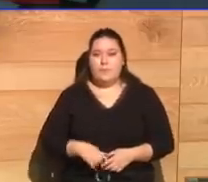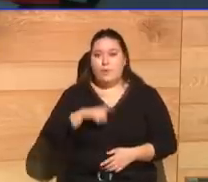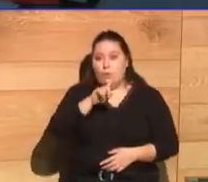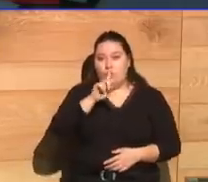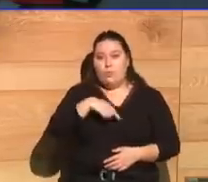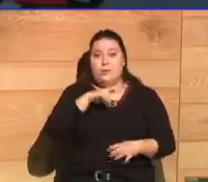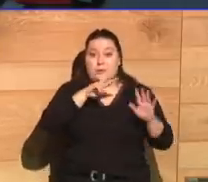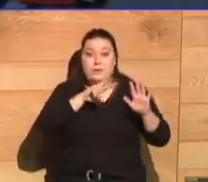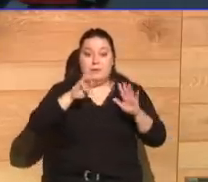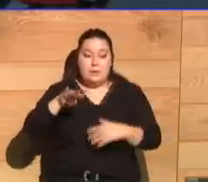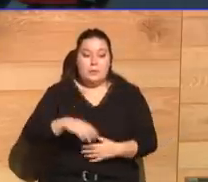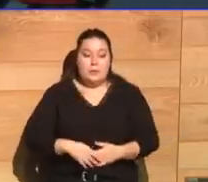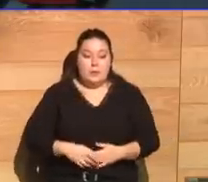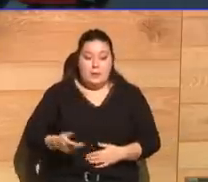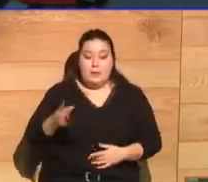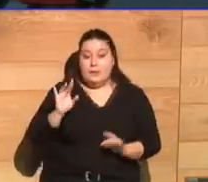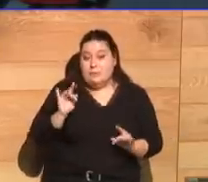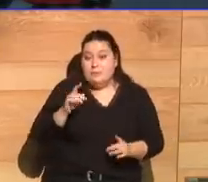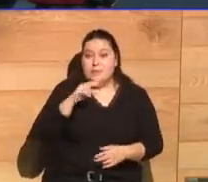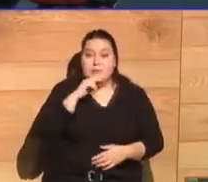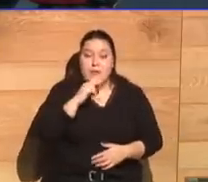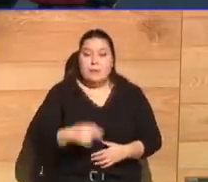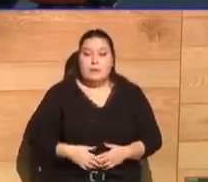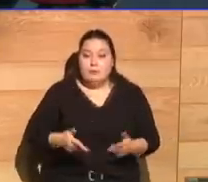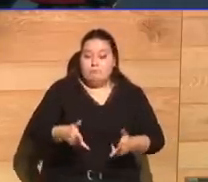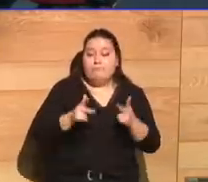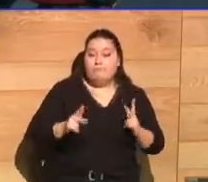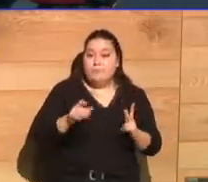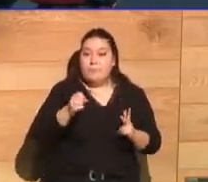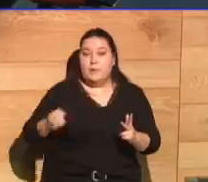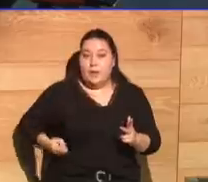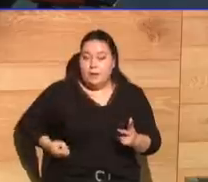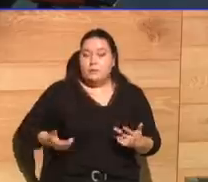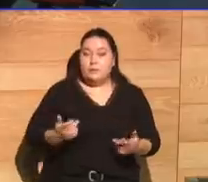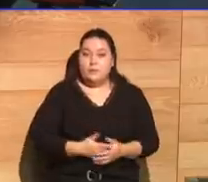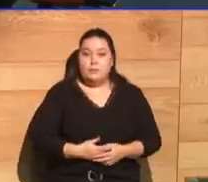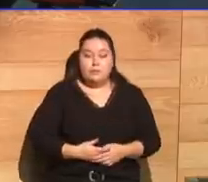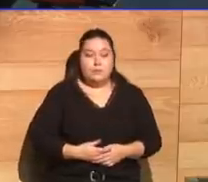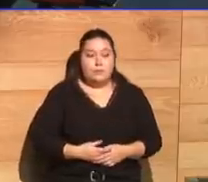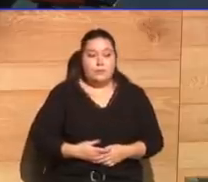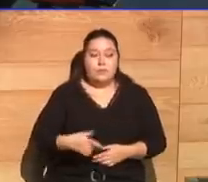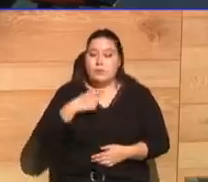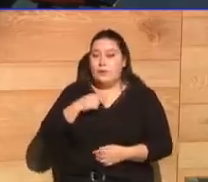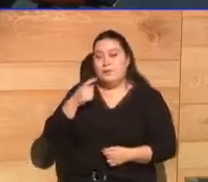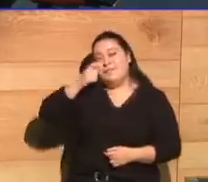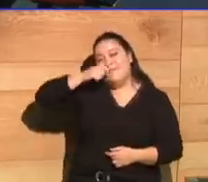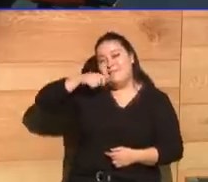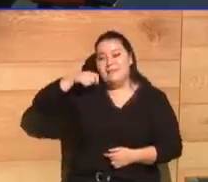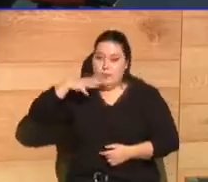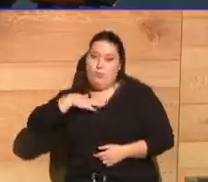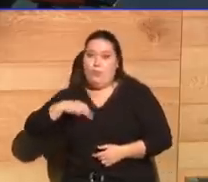1,79 y sí, estaba en el retrete cuando le llaman por teléfono. Bueno. Y, pero tiene... sería mucho más gracioso que estuviera lavándose los dientes. Claro,